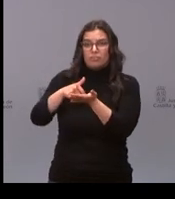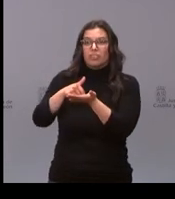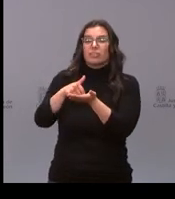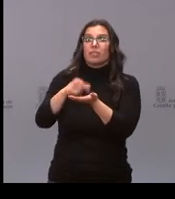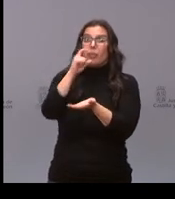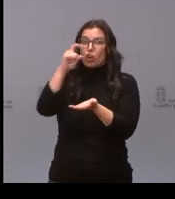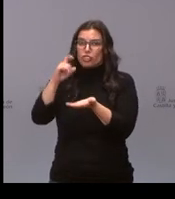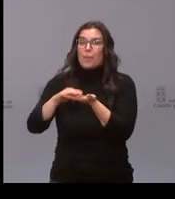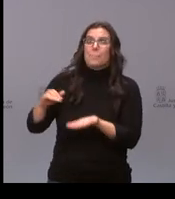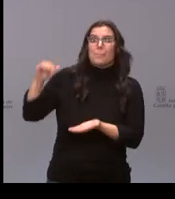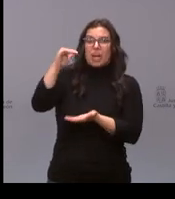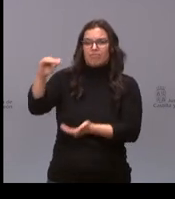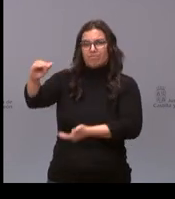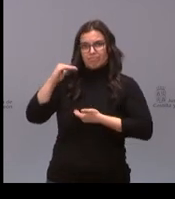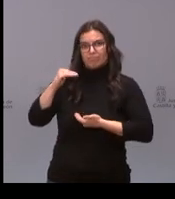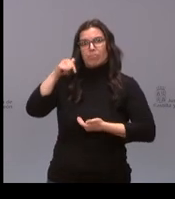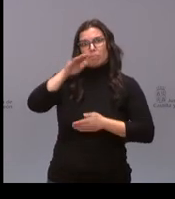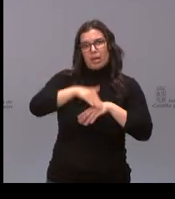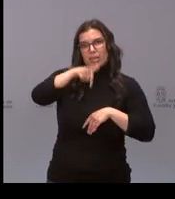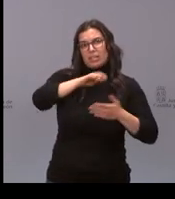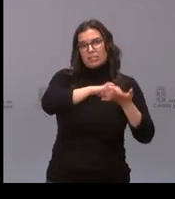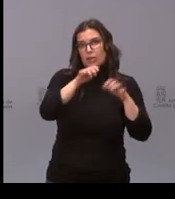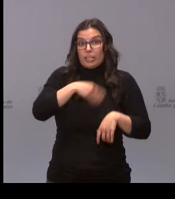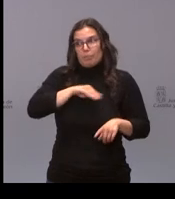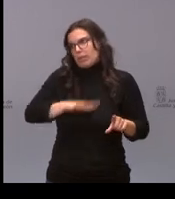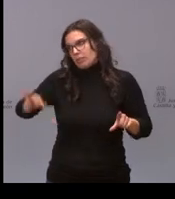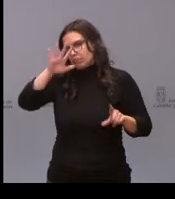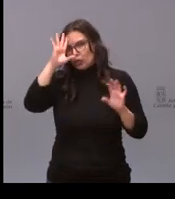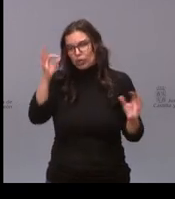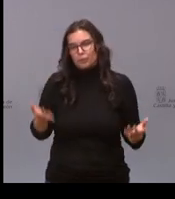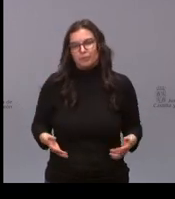vacunas para la Comunidad Autónoma de Castilla y León, para toda España, lógicamente.